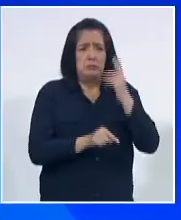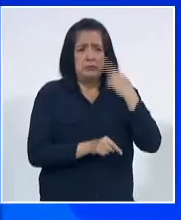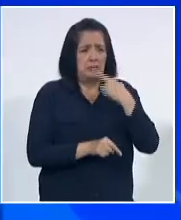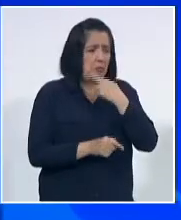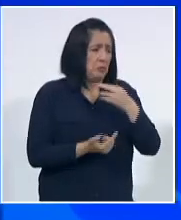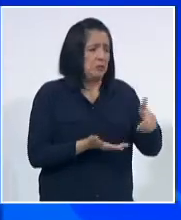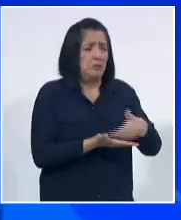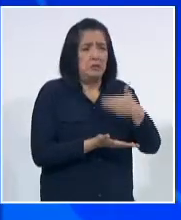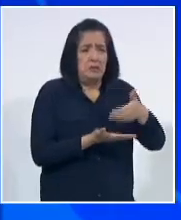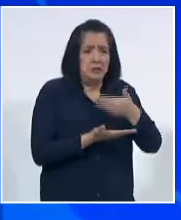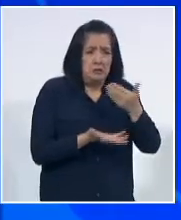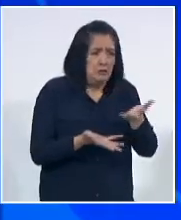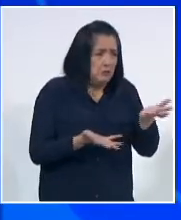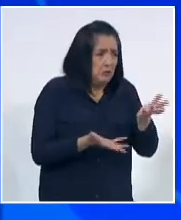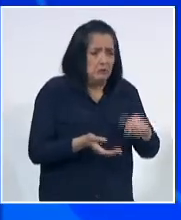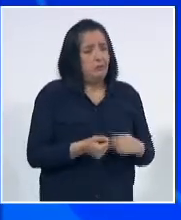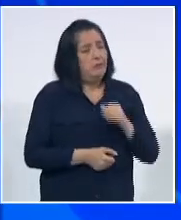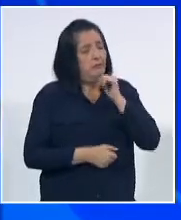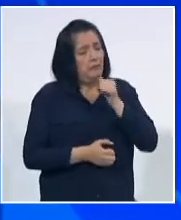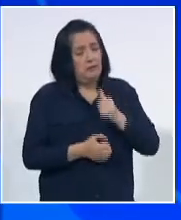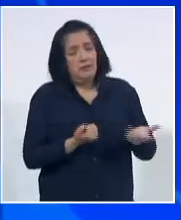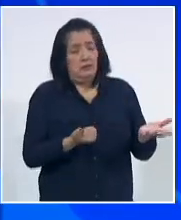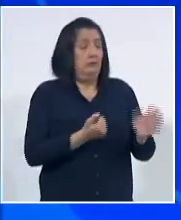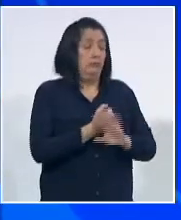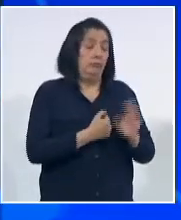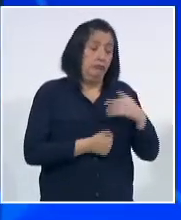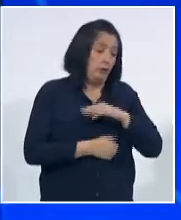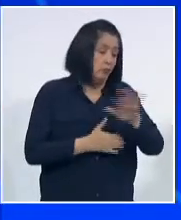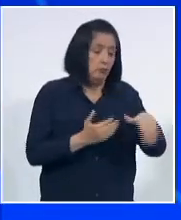gallina. Lamentablemente la inseguridad es así, horizontal. Nos afecta a absolutamente todos.